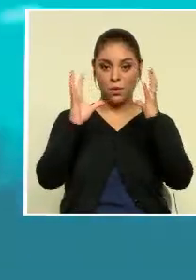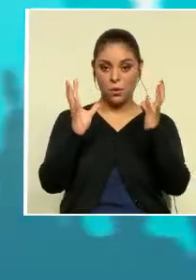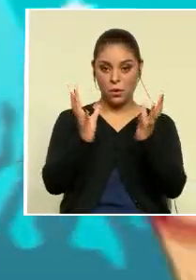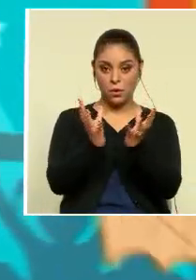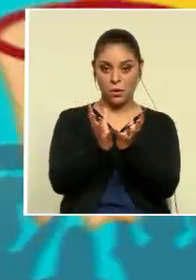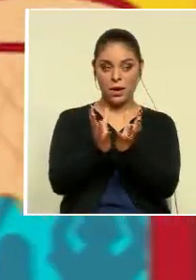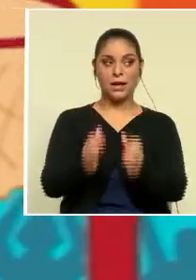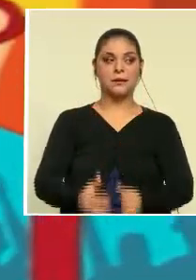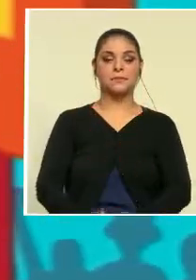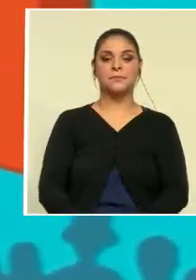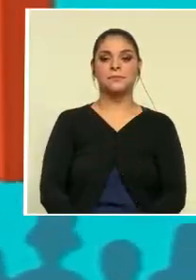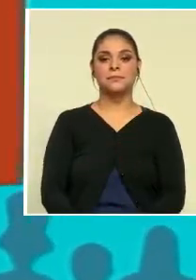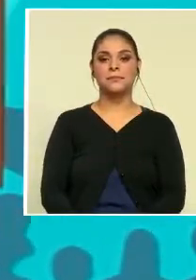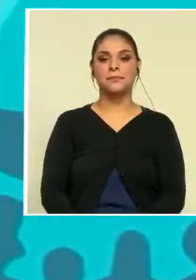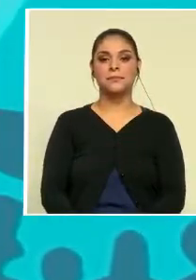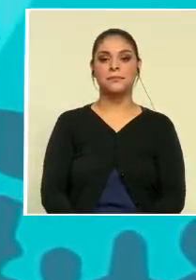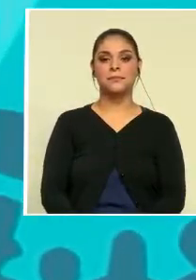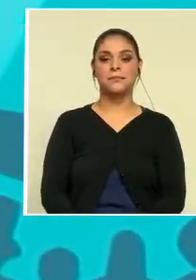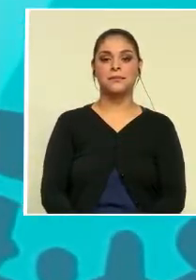y